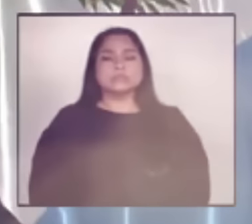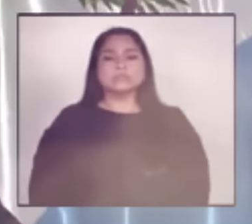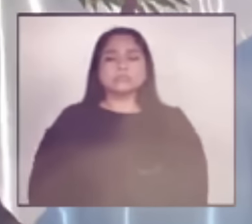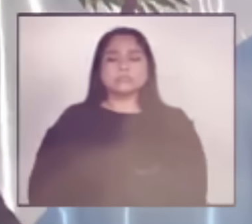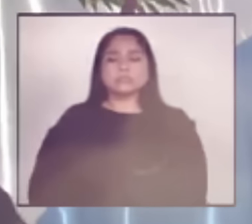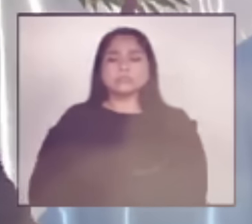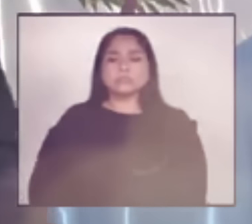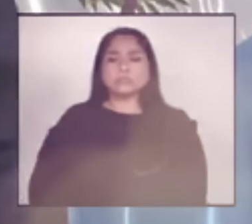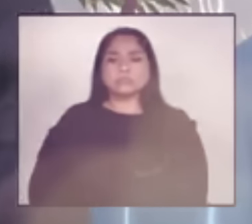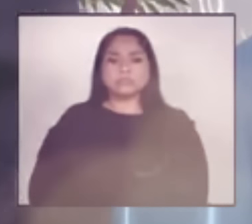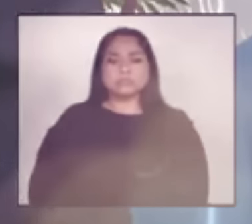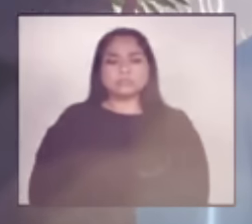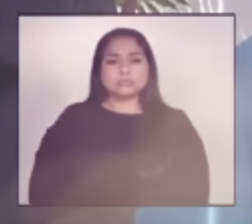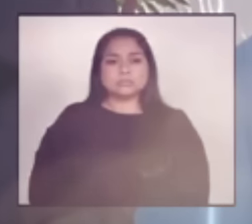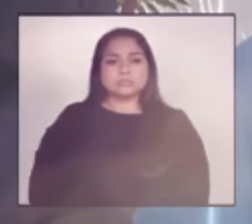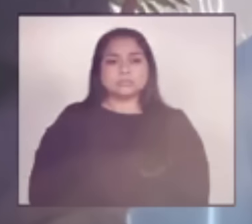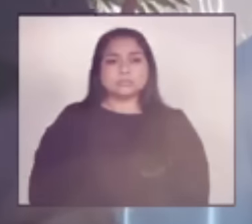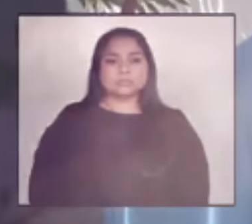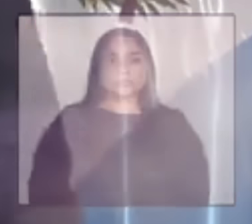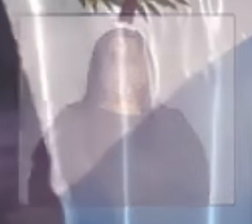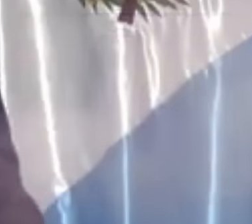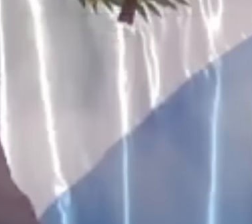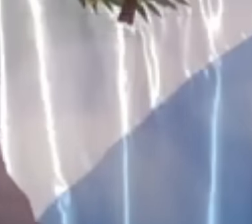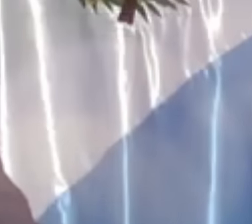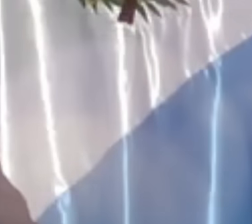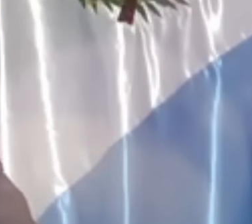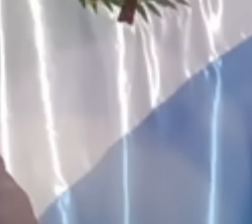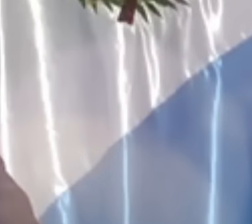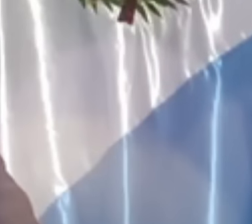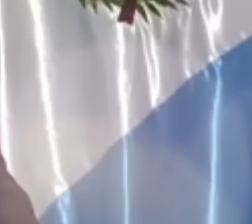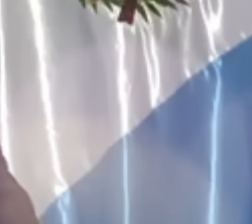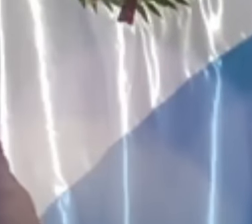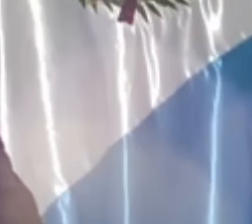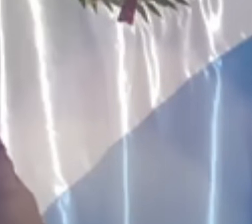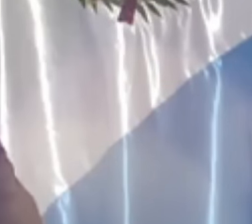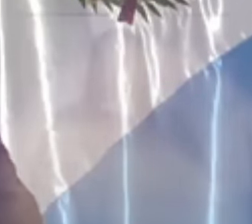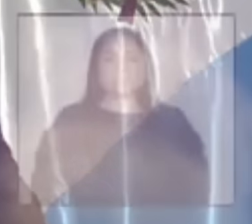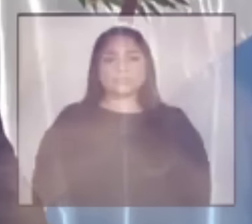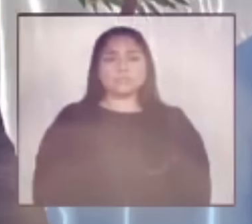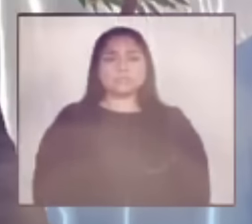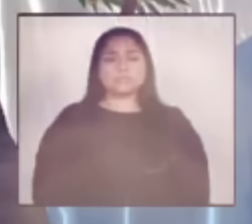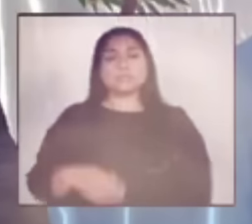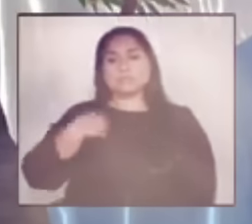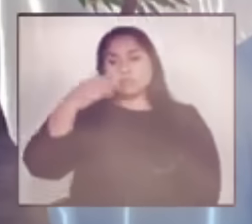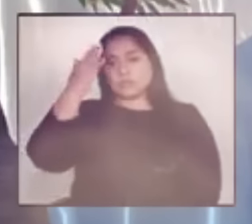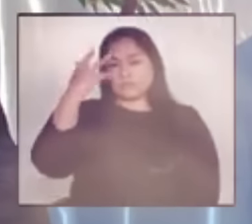La última intervención es de Haroldo Marroquín de Mundo Noticias. Buenas tardes, presidente. Haroldo Marroquín de